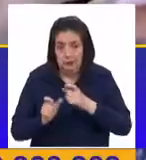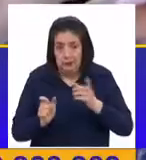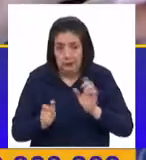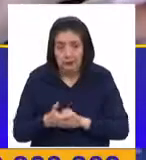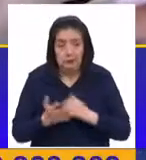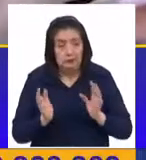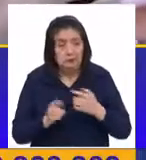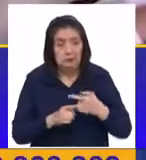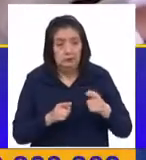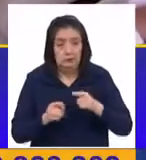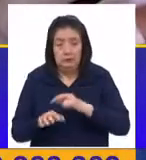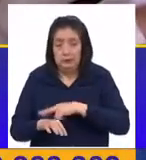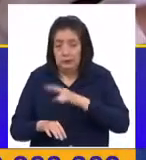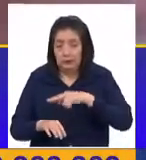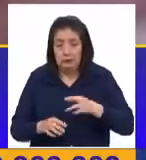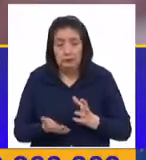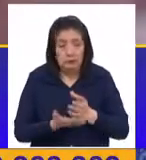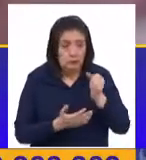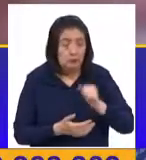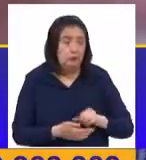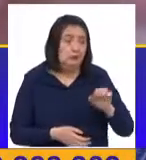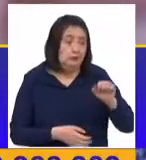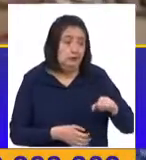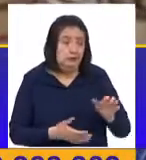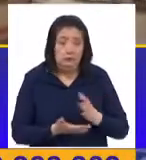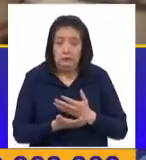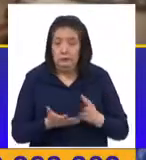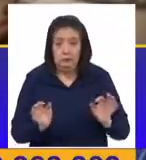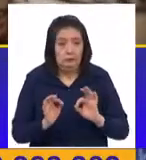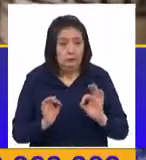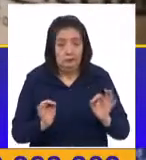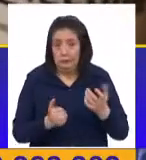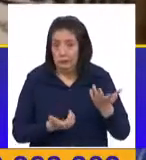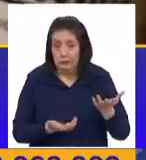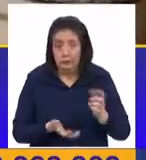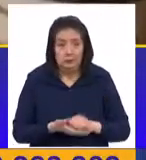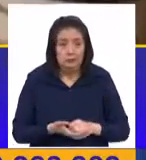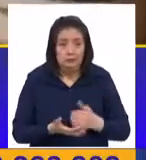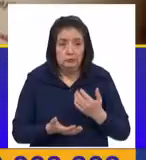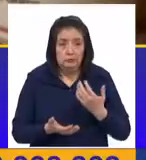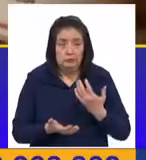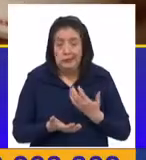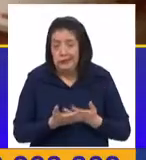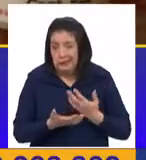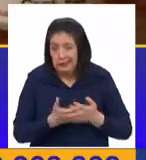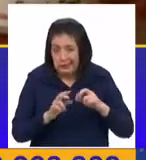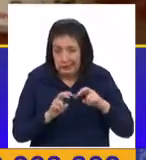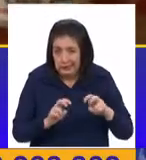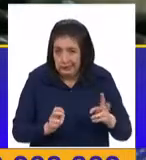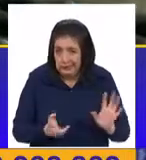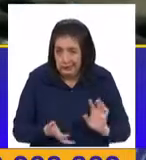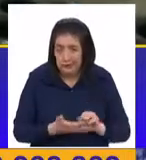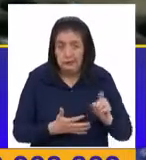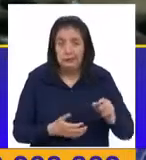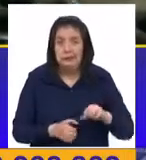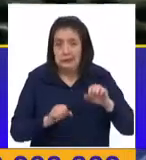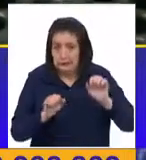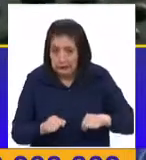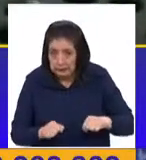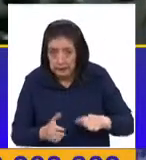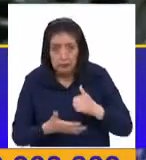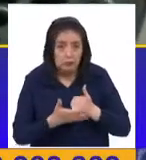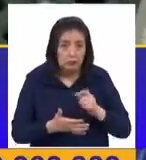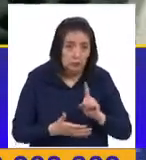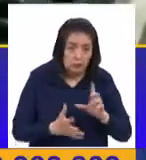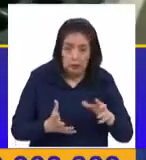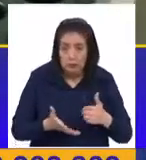en lugares o en regiones como Ica. Claro, no hubo exactamente pruebas determinantes respecto a la efectividad de la